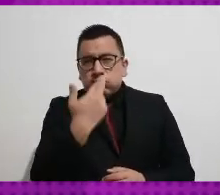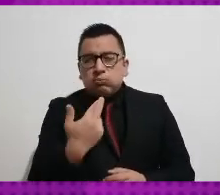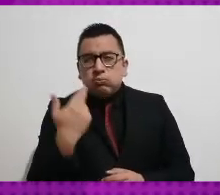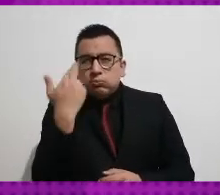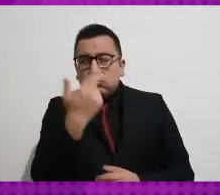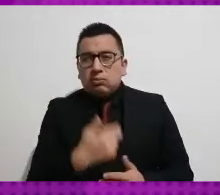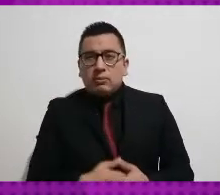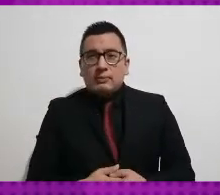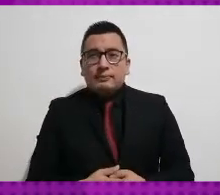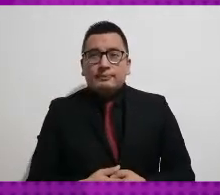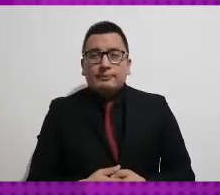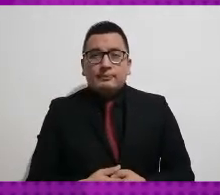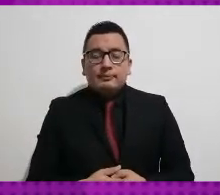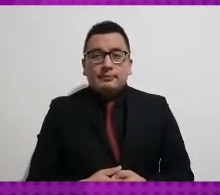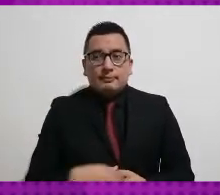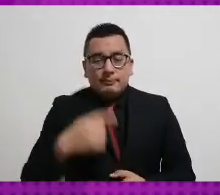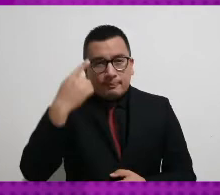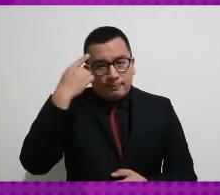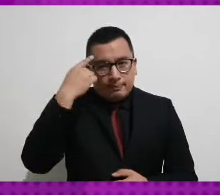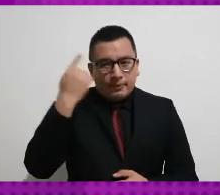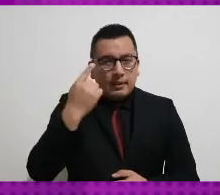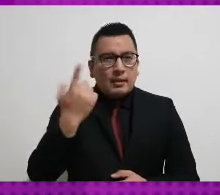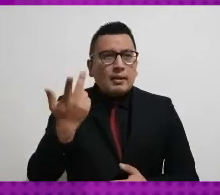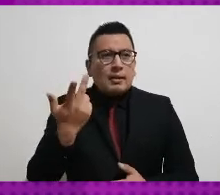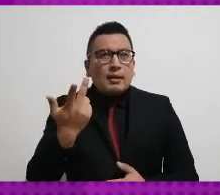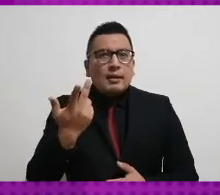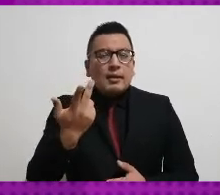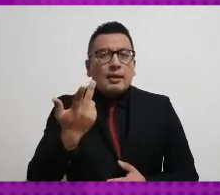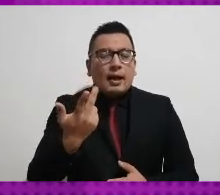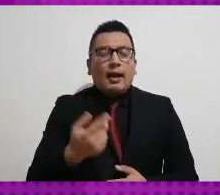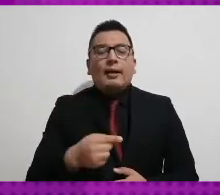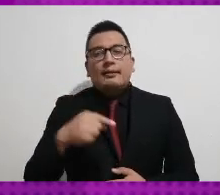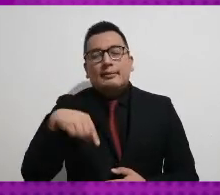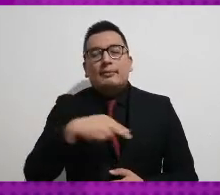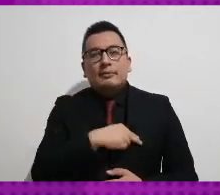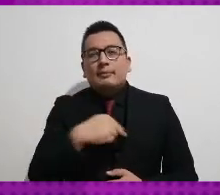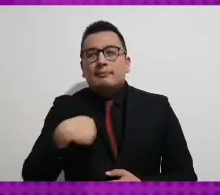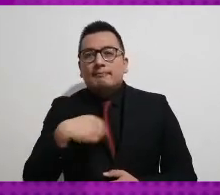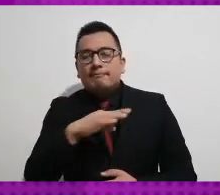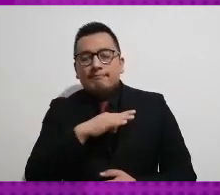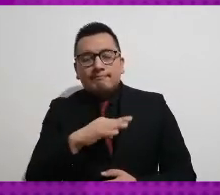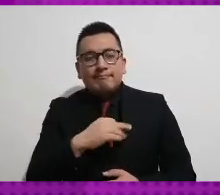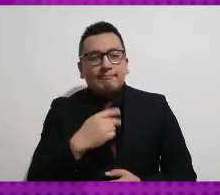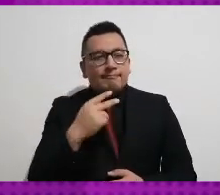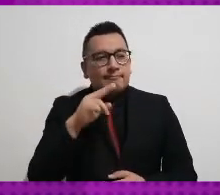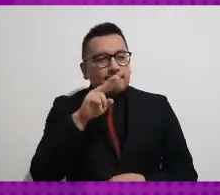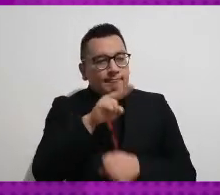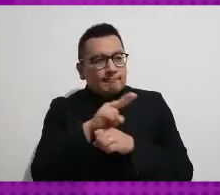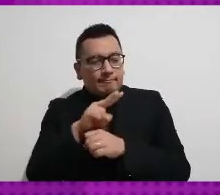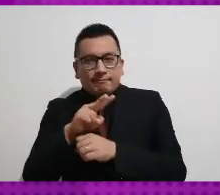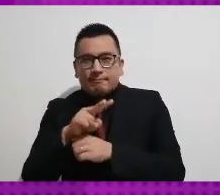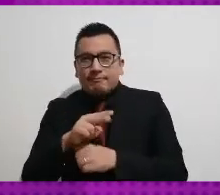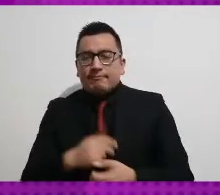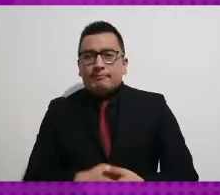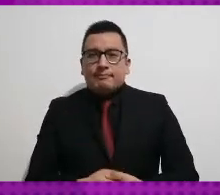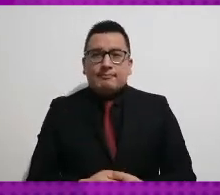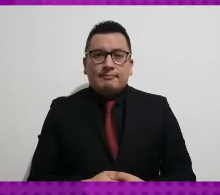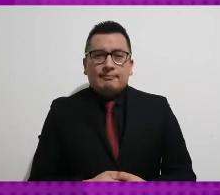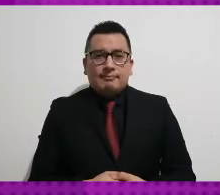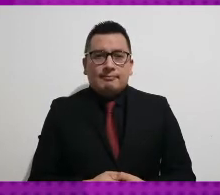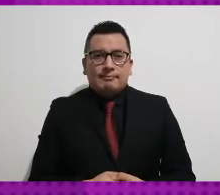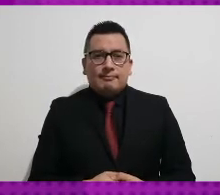utilizamos para llevar a cabo nuestra actividad esencial aquí en el área de auditoría. Esta auditoría